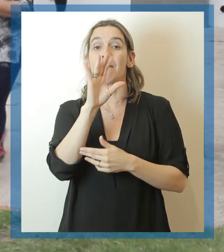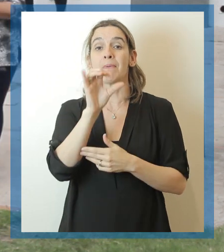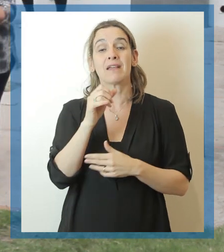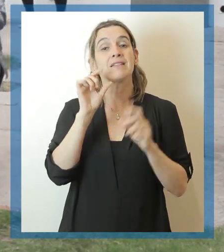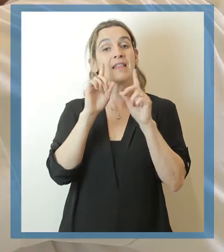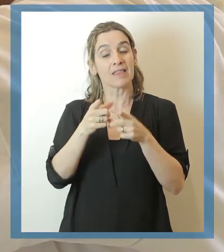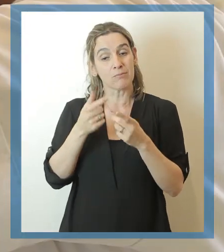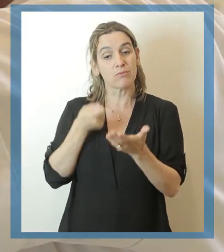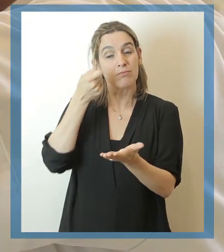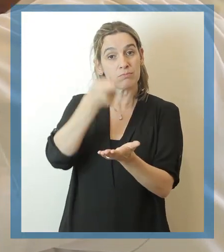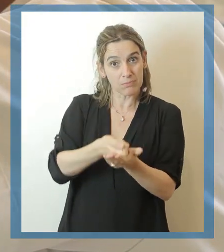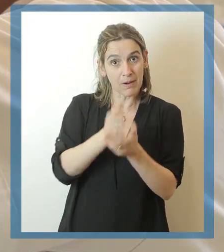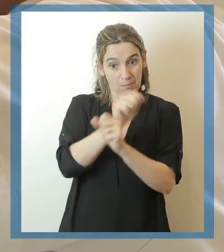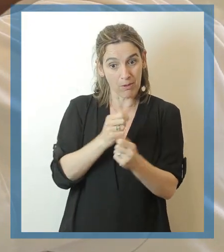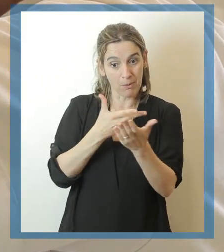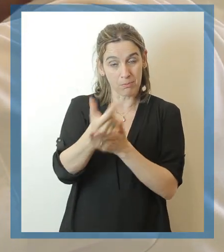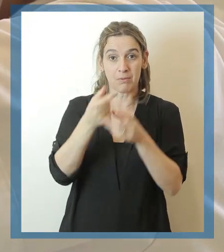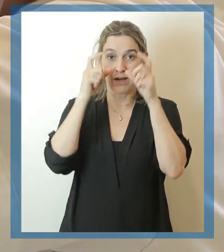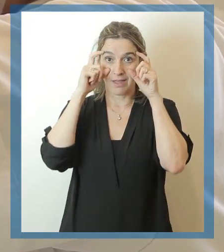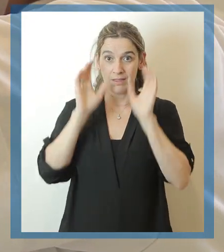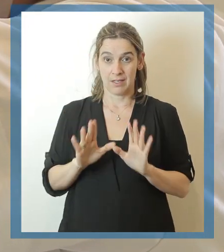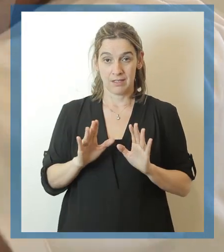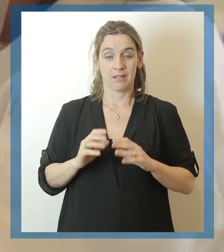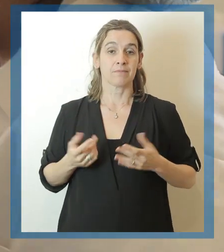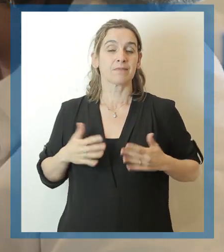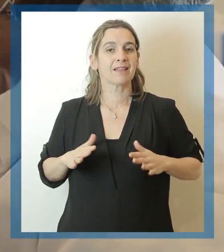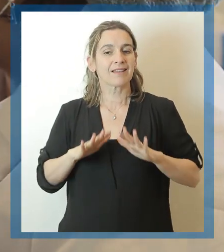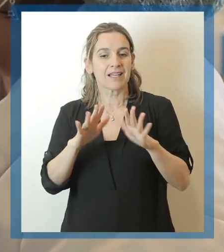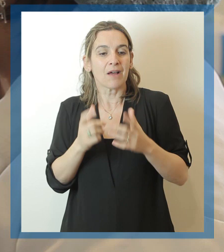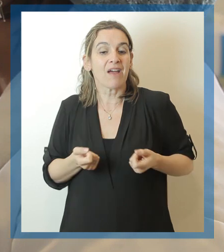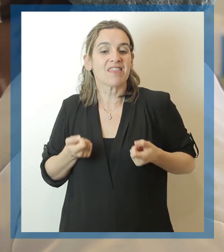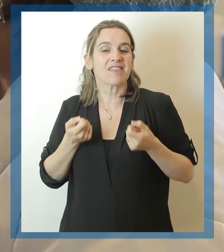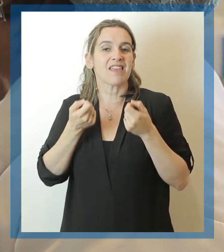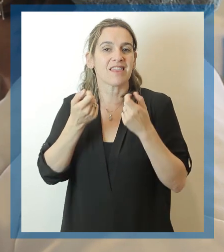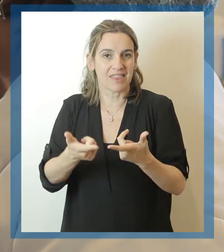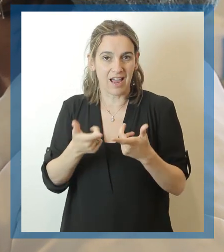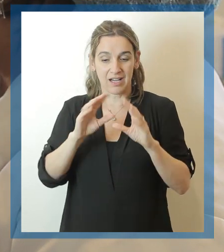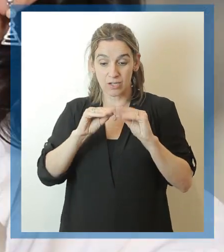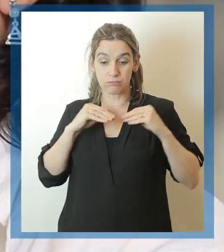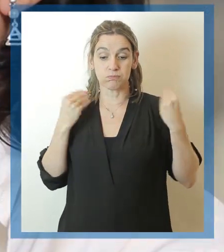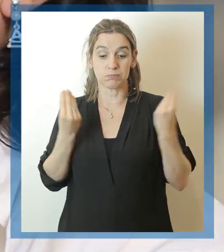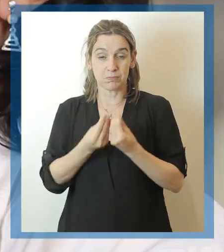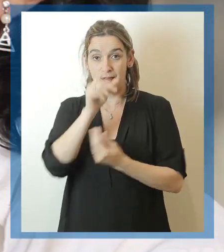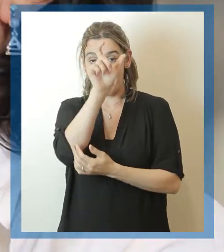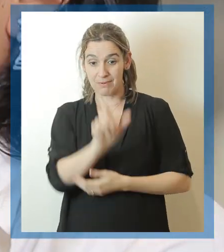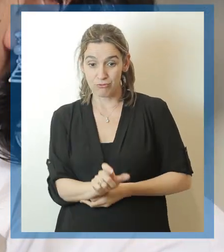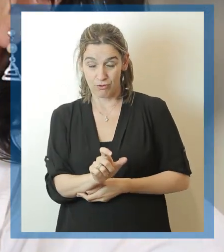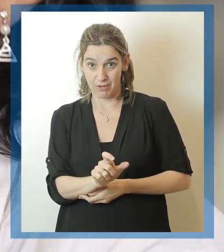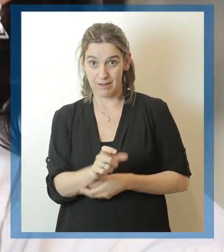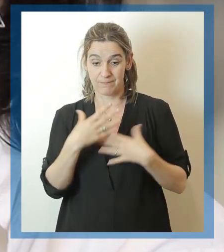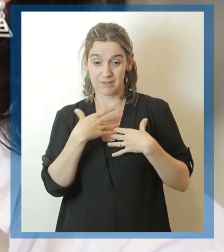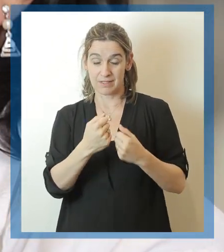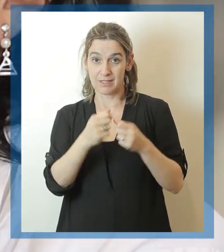realiza un diagnóstico y a través del Banco de Previsión Social una bonificación para adquirir lentes. Se trataba de